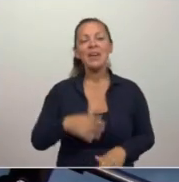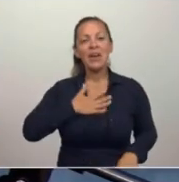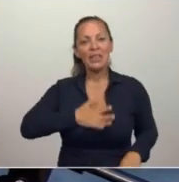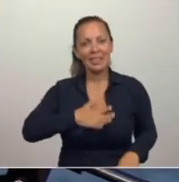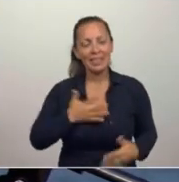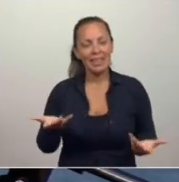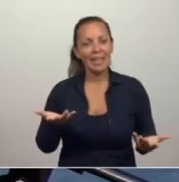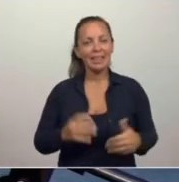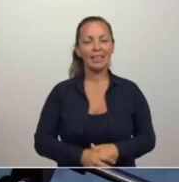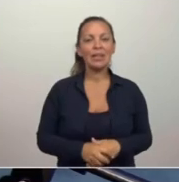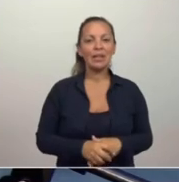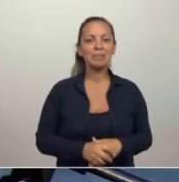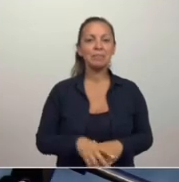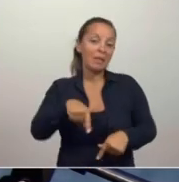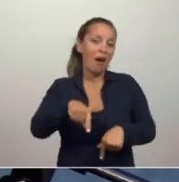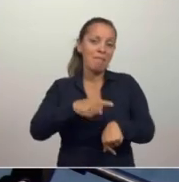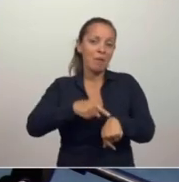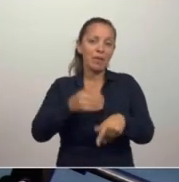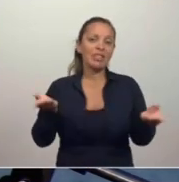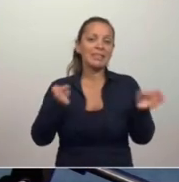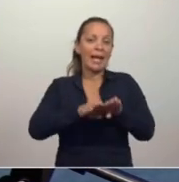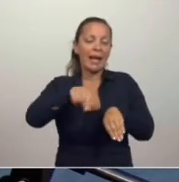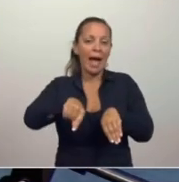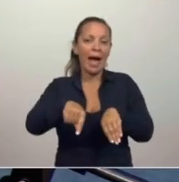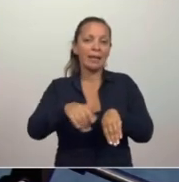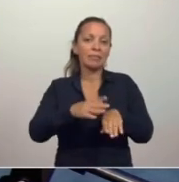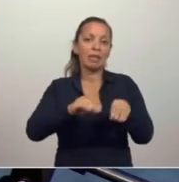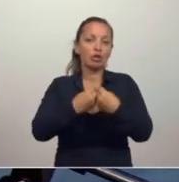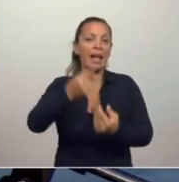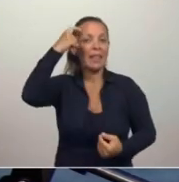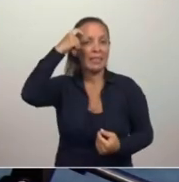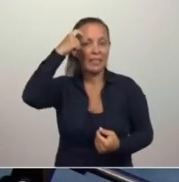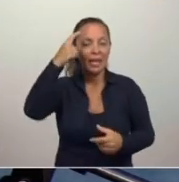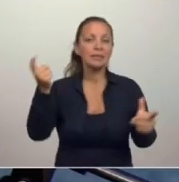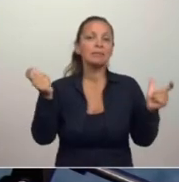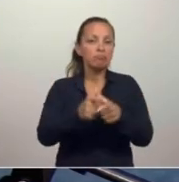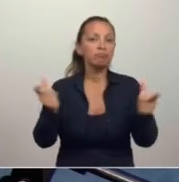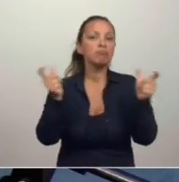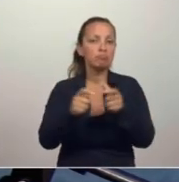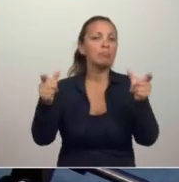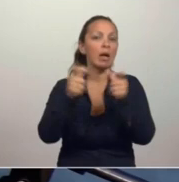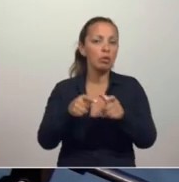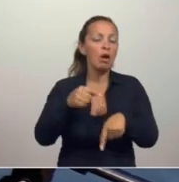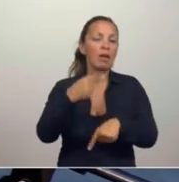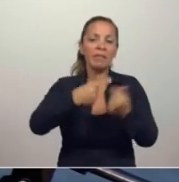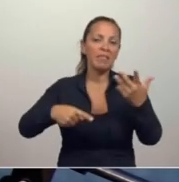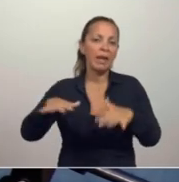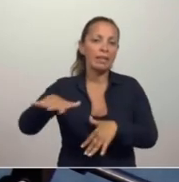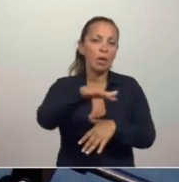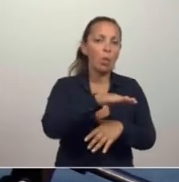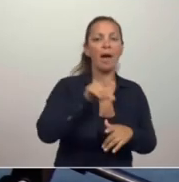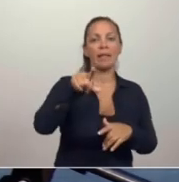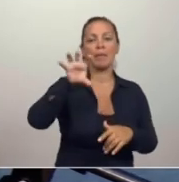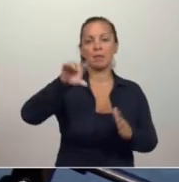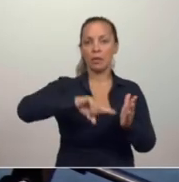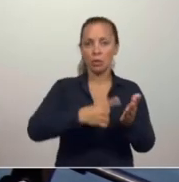de poder cerrar estos diez encuentros que hemos tenido periódicos en diferentes lugares de la provincia